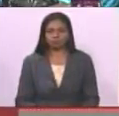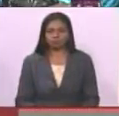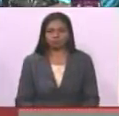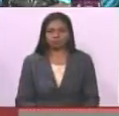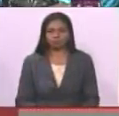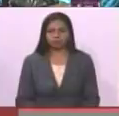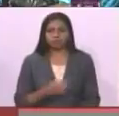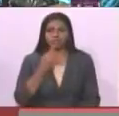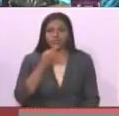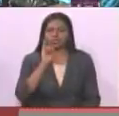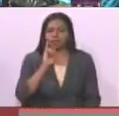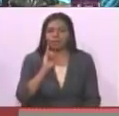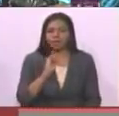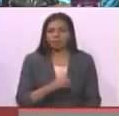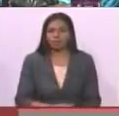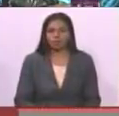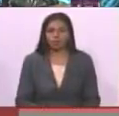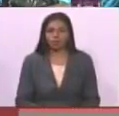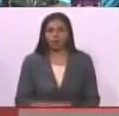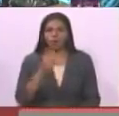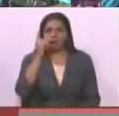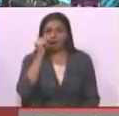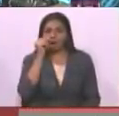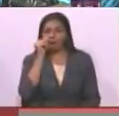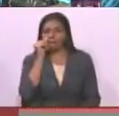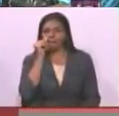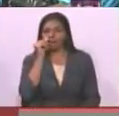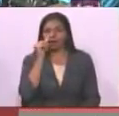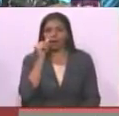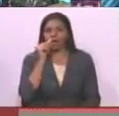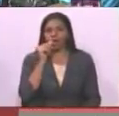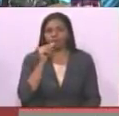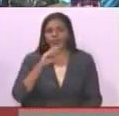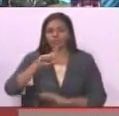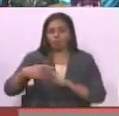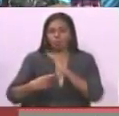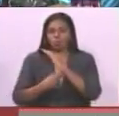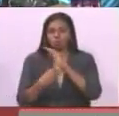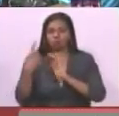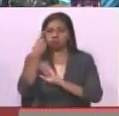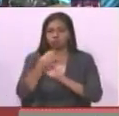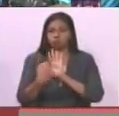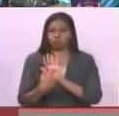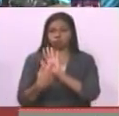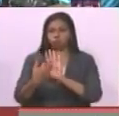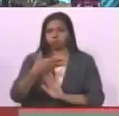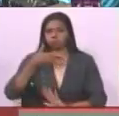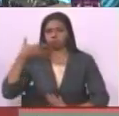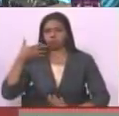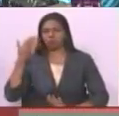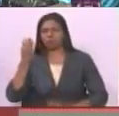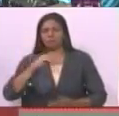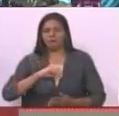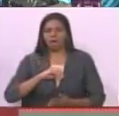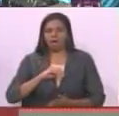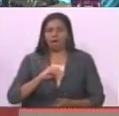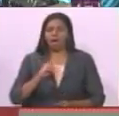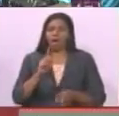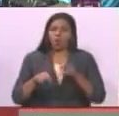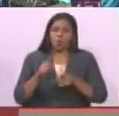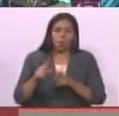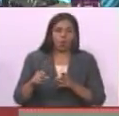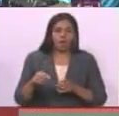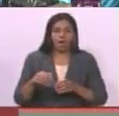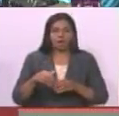Dice él, Juanito Alimaña es la figura local más popular en el país en este momento. Cualquier encuesta le dirá